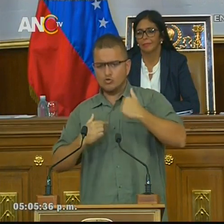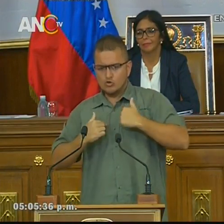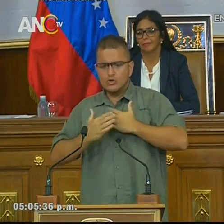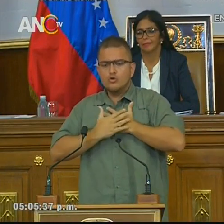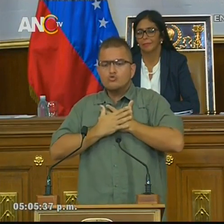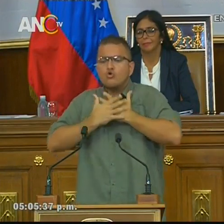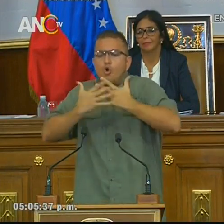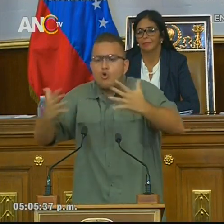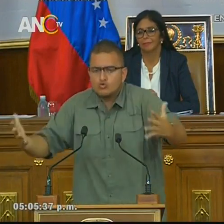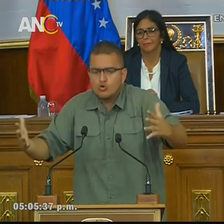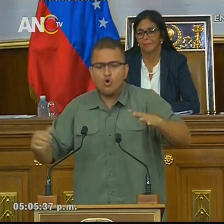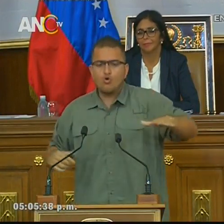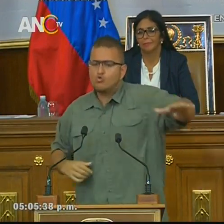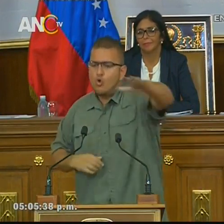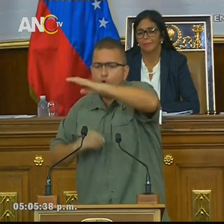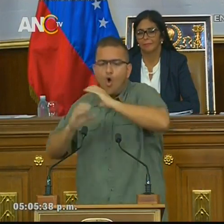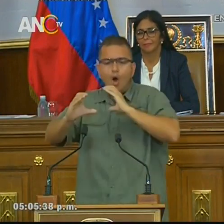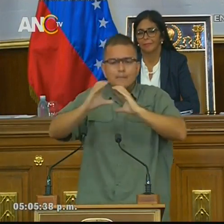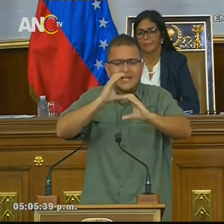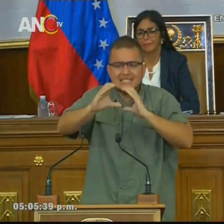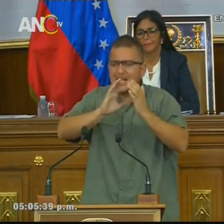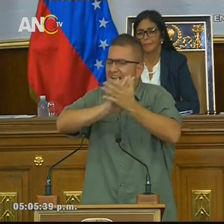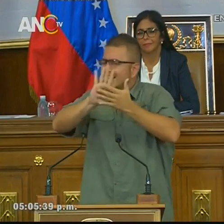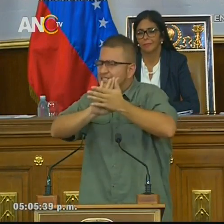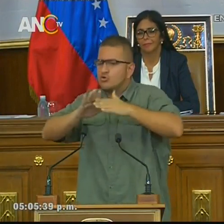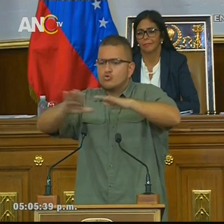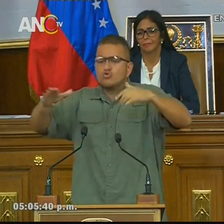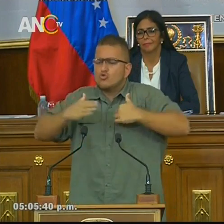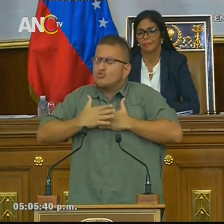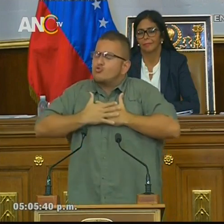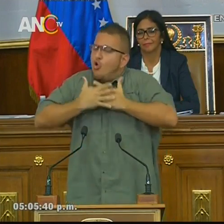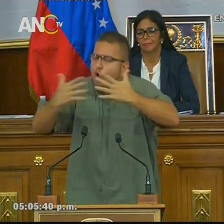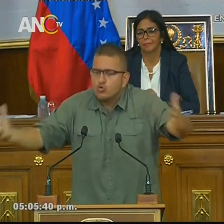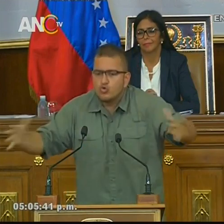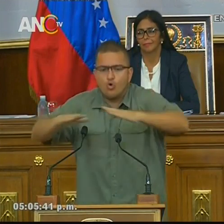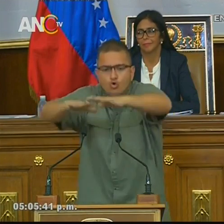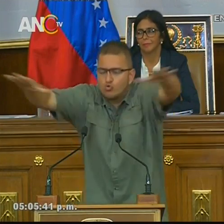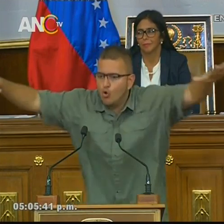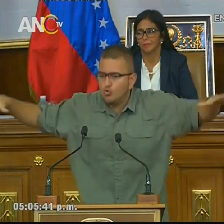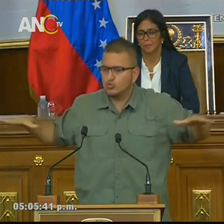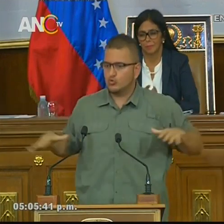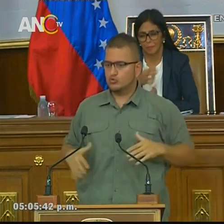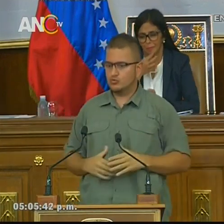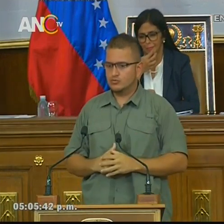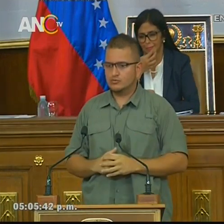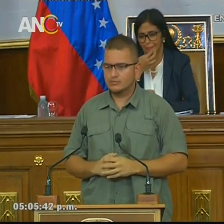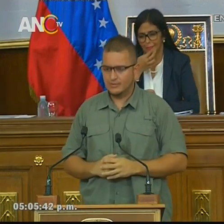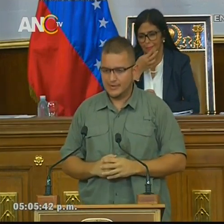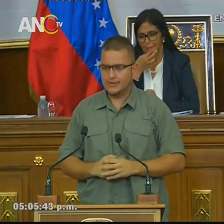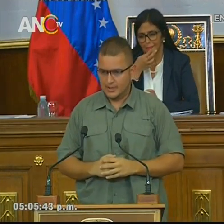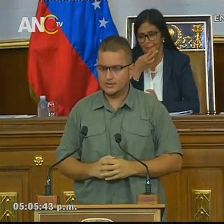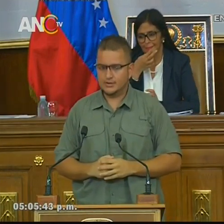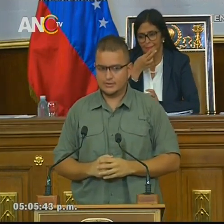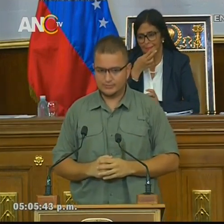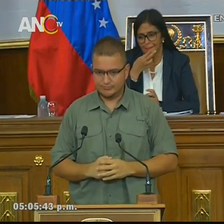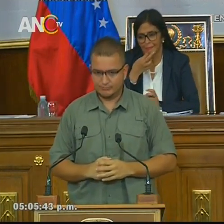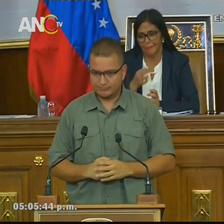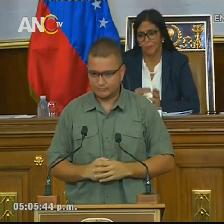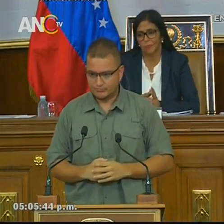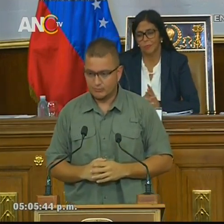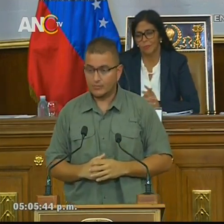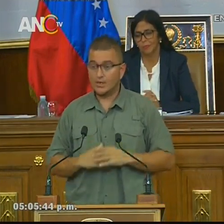en todos los sectores, porque la identidad sorda como tal abarca todos los sectores, podemos expresarnos.